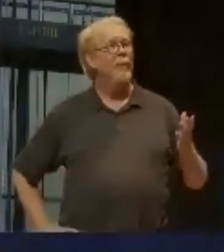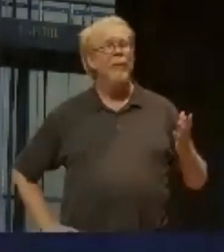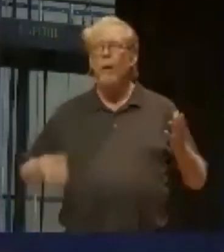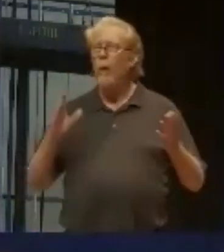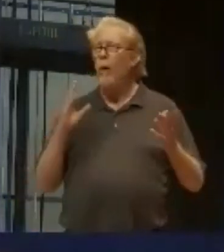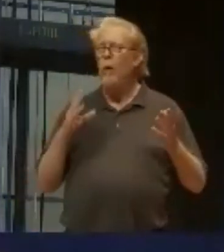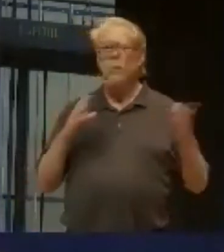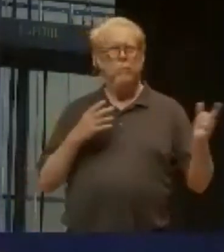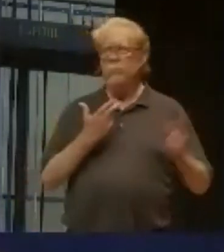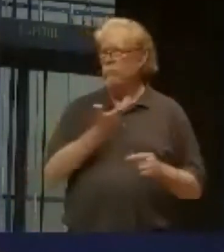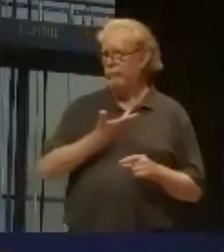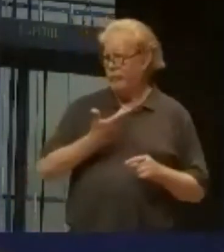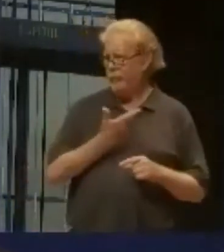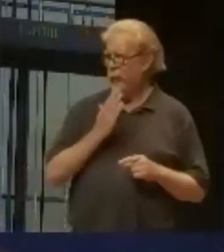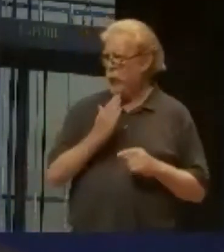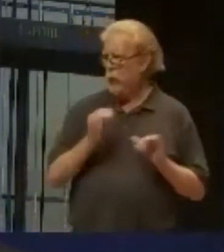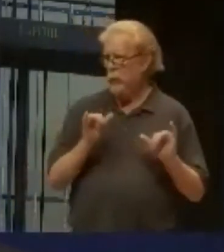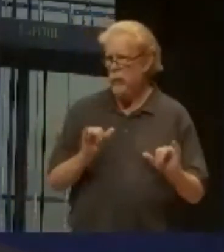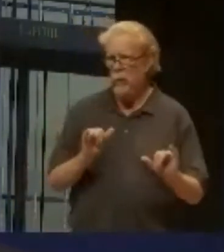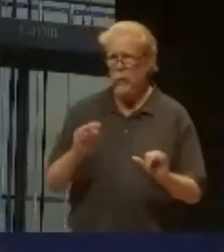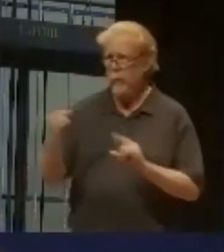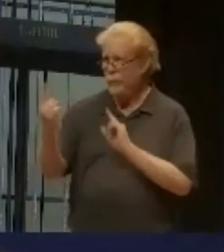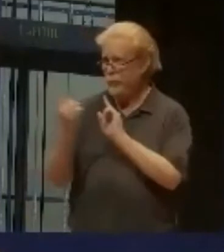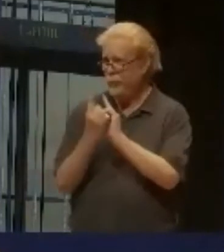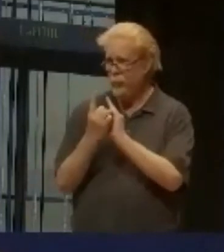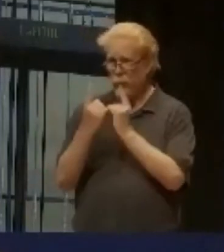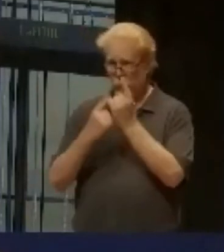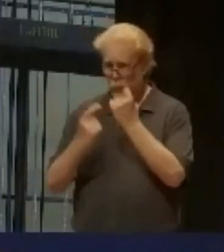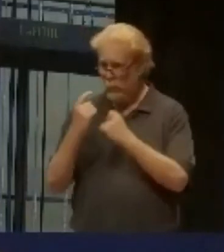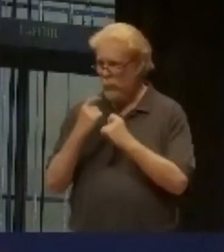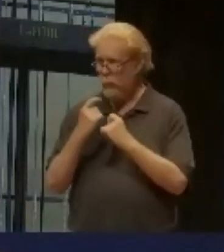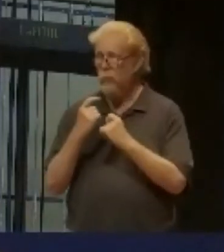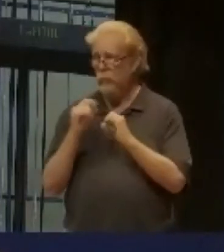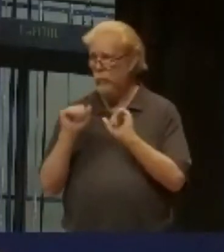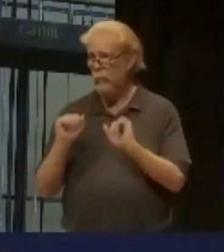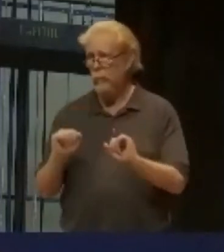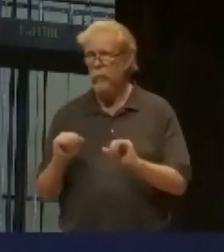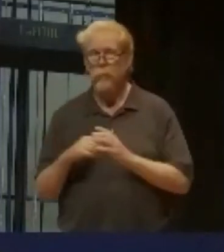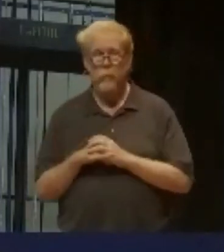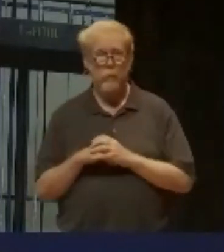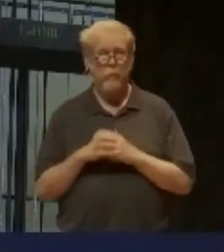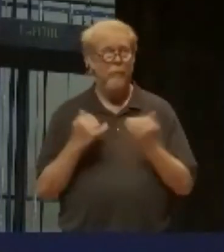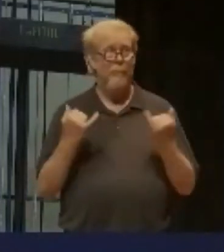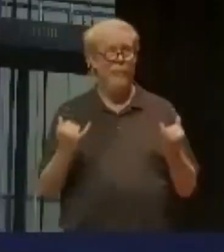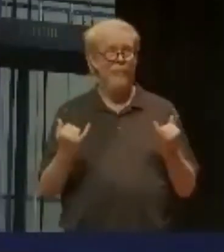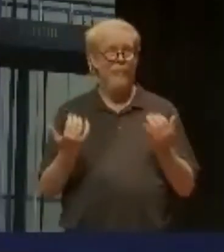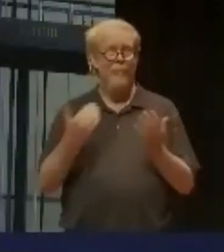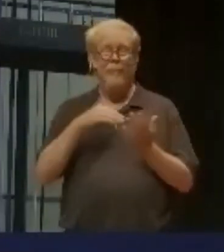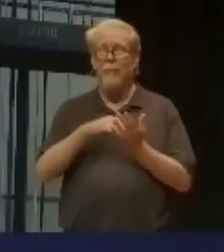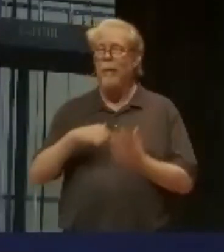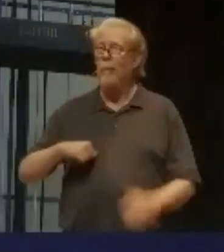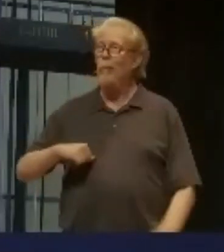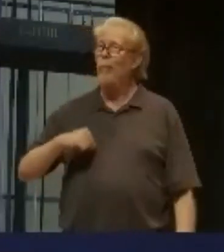Nuestra maravillosa directora, el señor Valdés y yo vamos a estar acá también si tienen preguntas directamente a